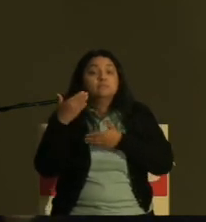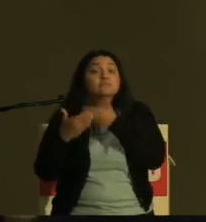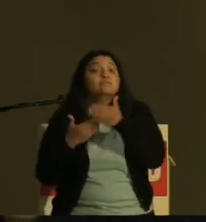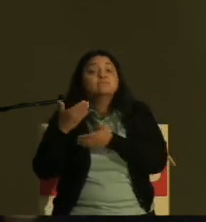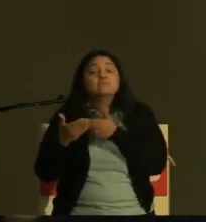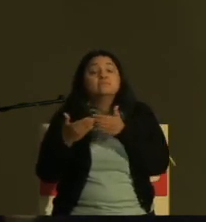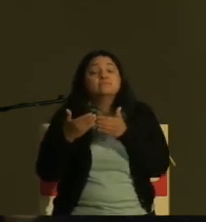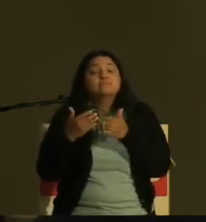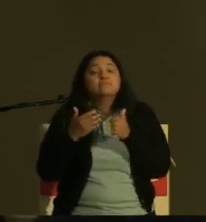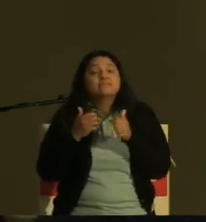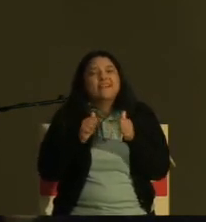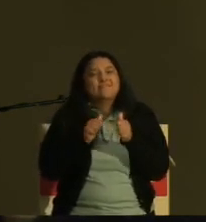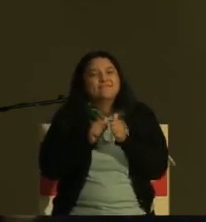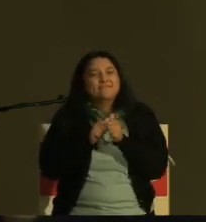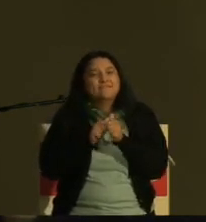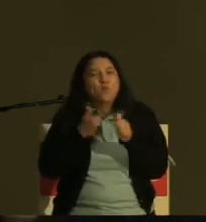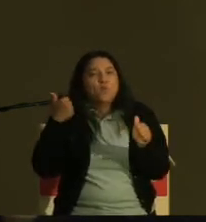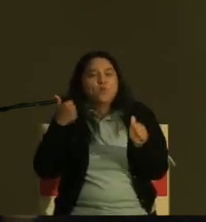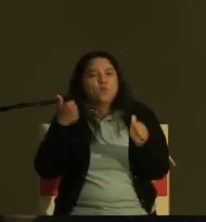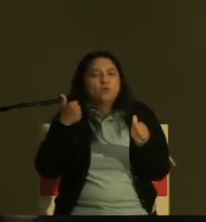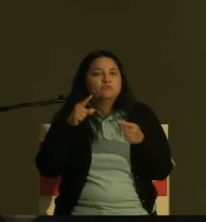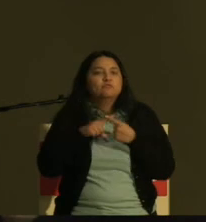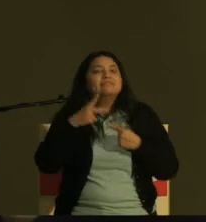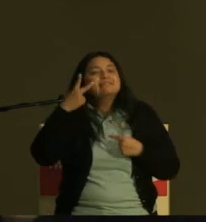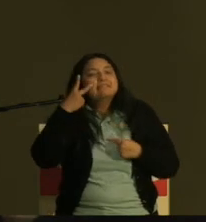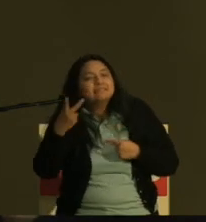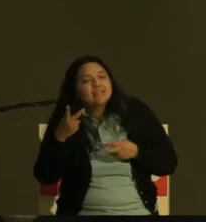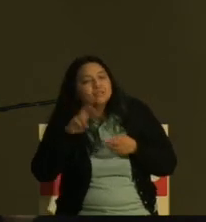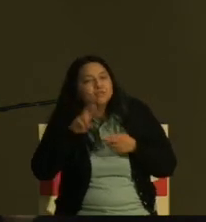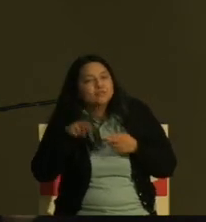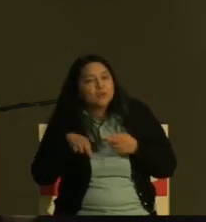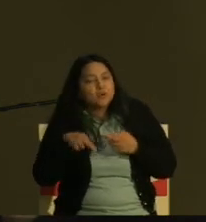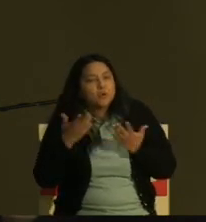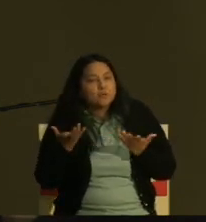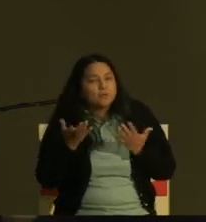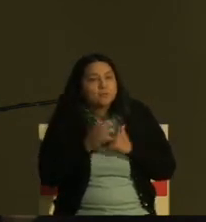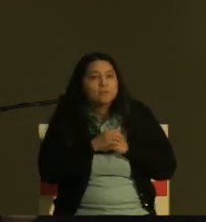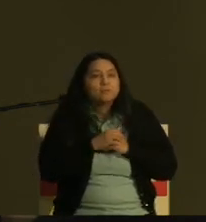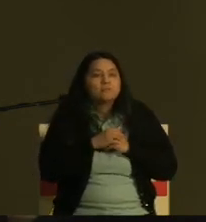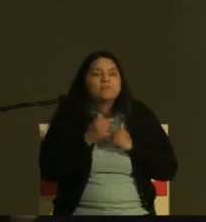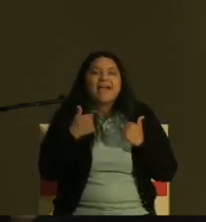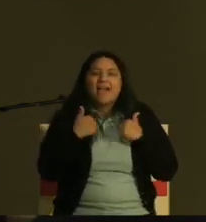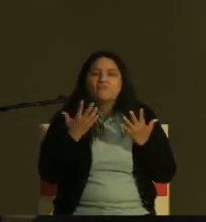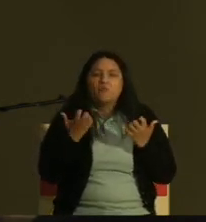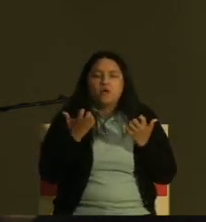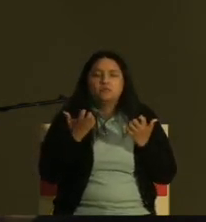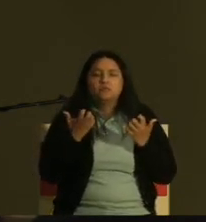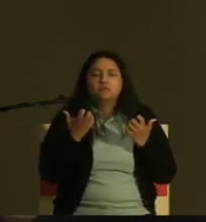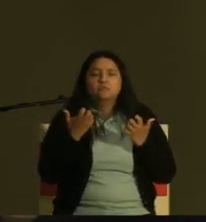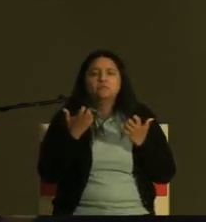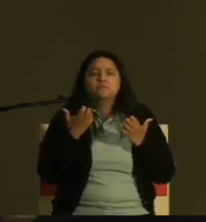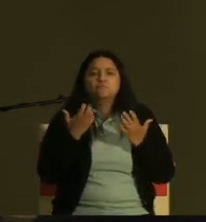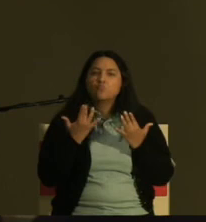todo ese material para ver qué hay, ¿no? Porque quiero también que pase un tiempo para poder yo ser un lector de